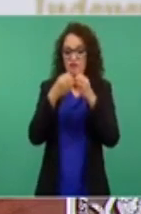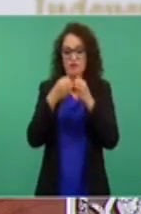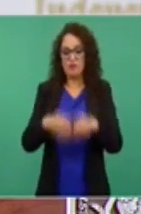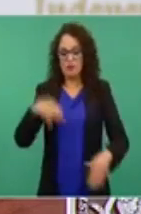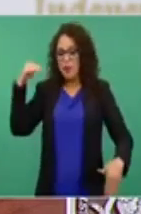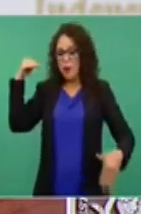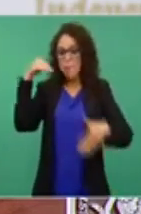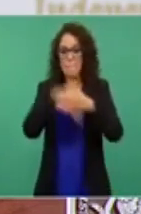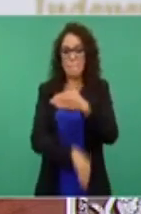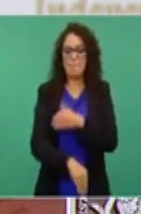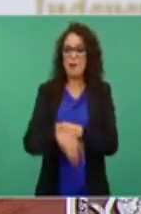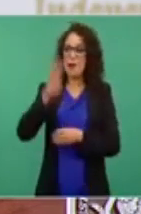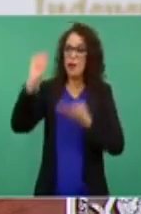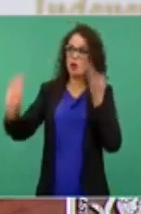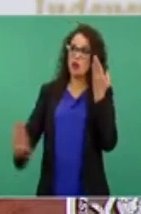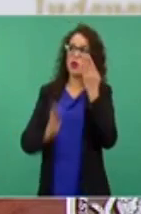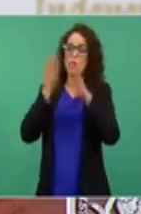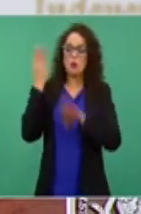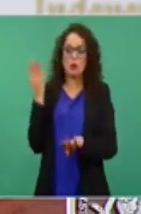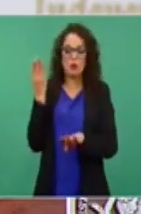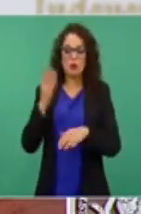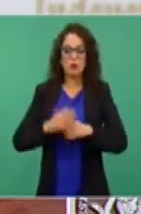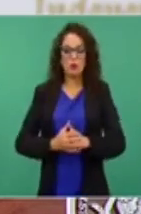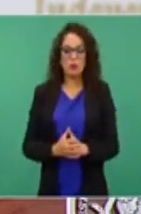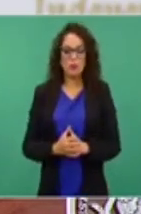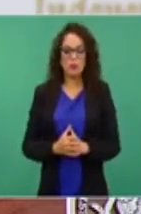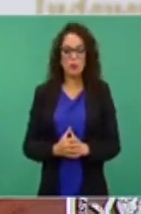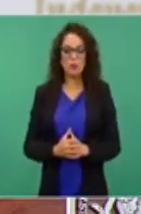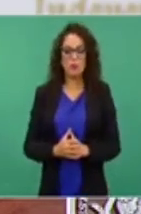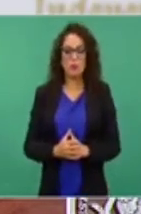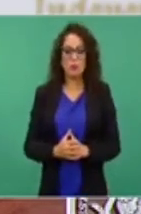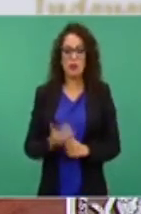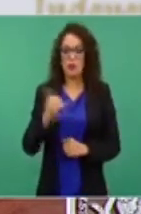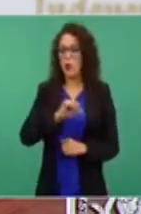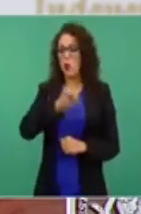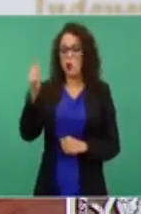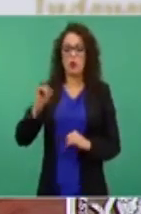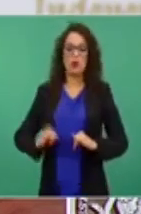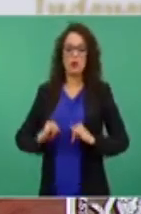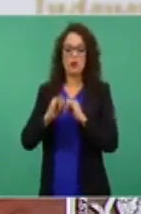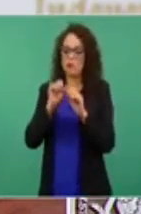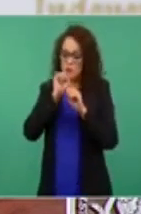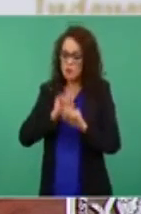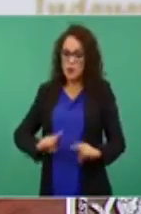Los del Fondo Monetario Internacional y otros organismos